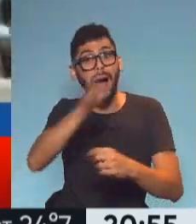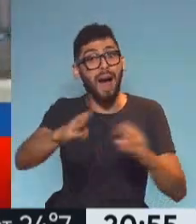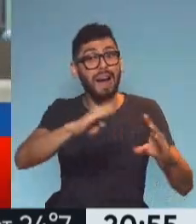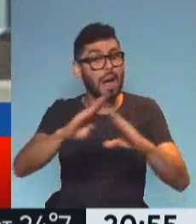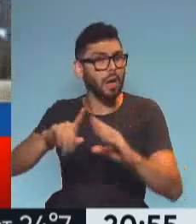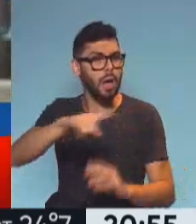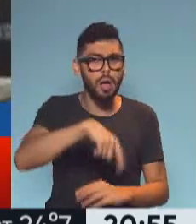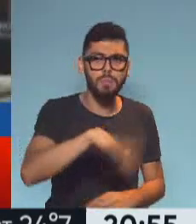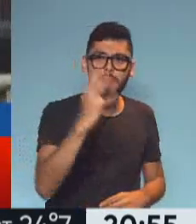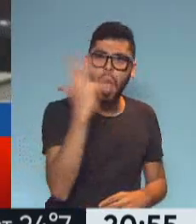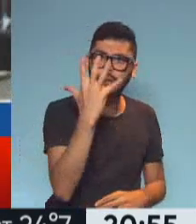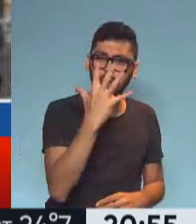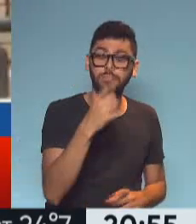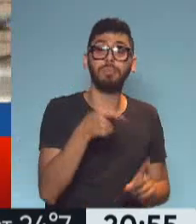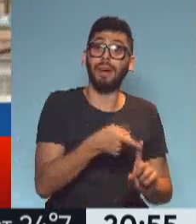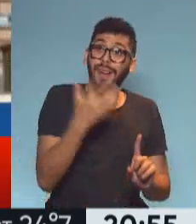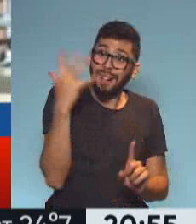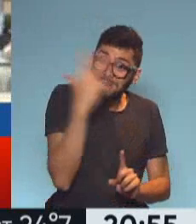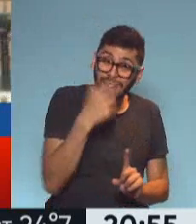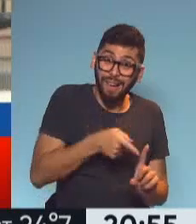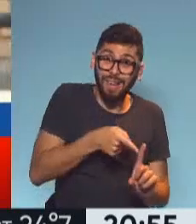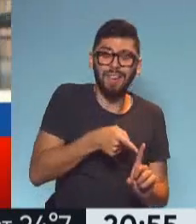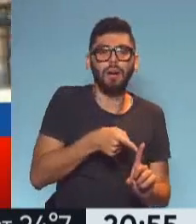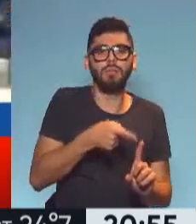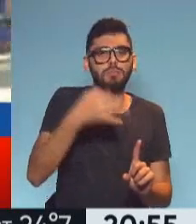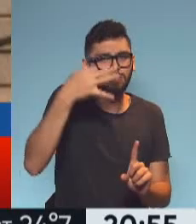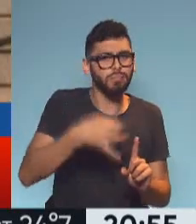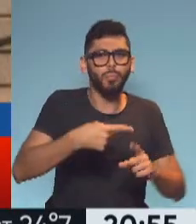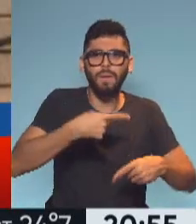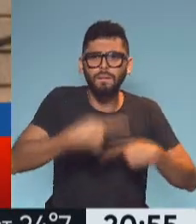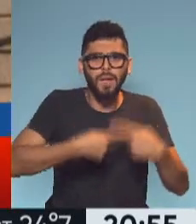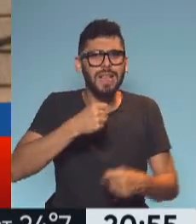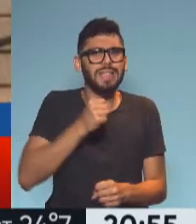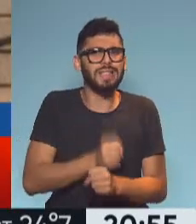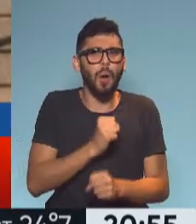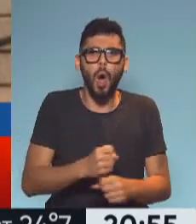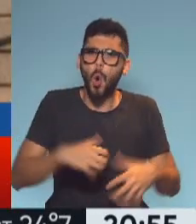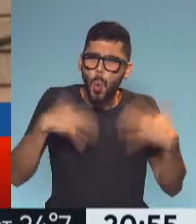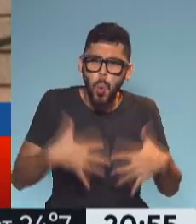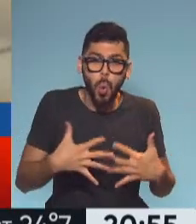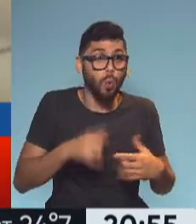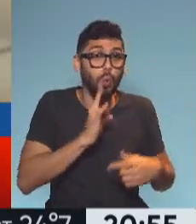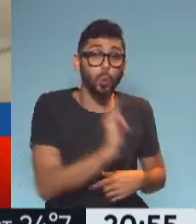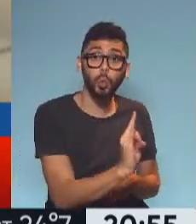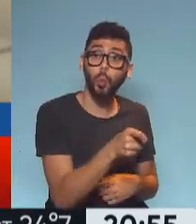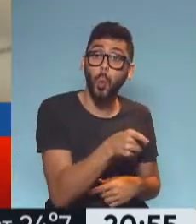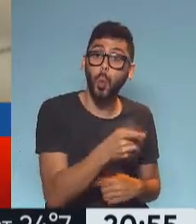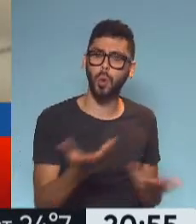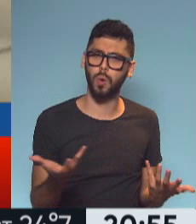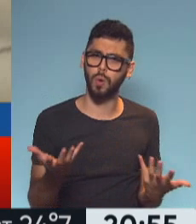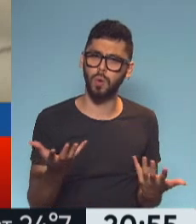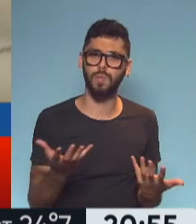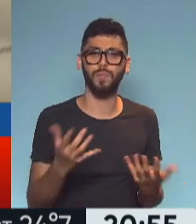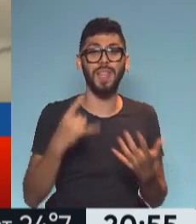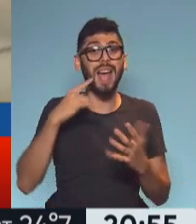Los afroamericanos constituyen la población que continuó haciendo el trabajo duro. Los datos de la revista